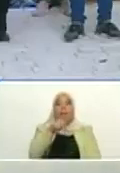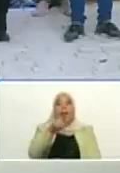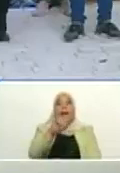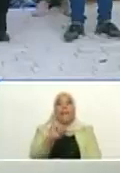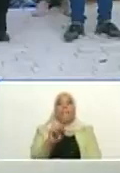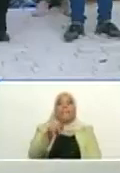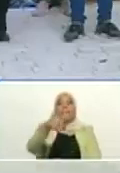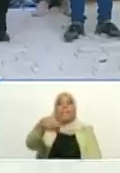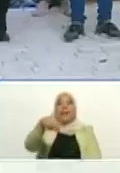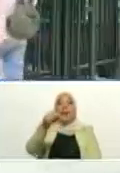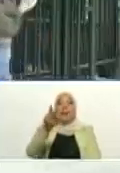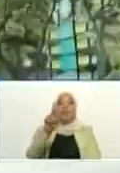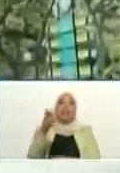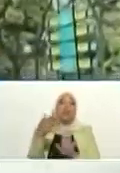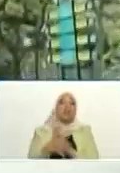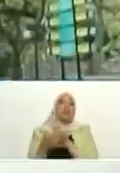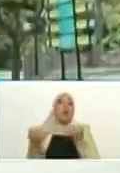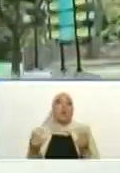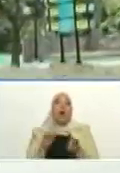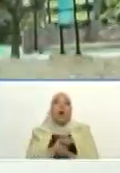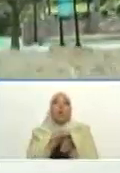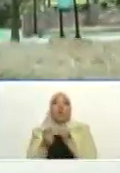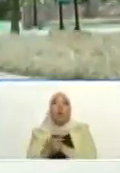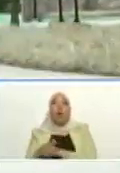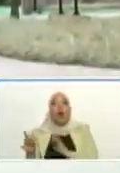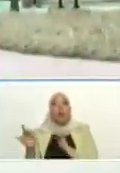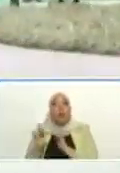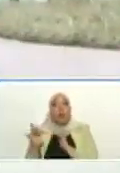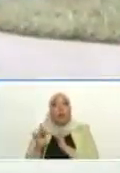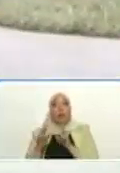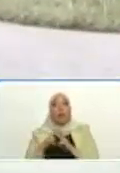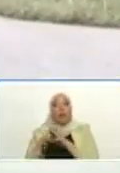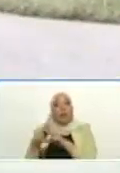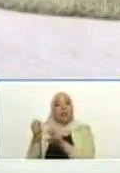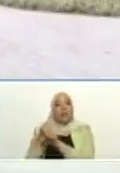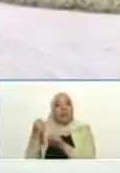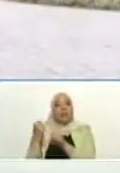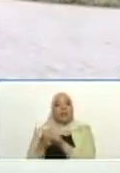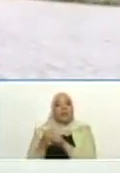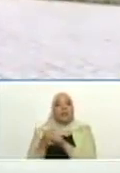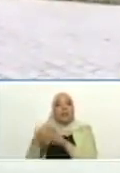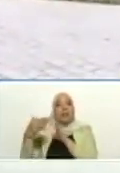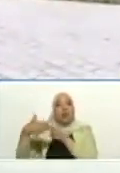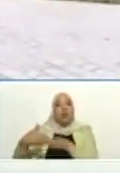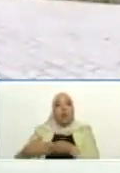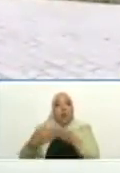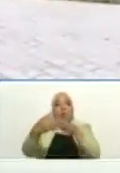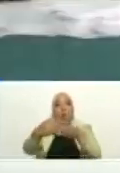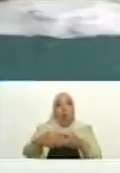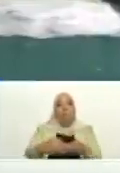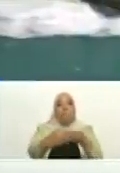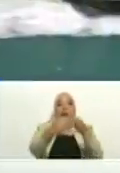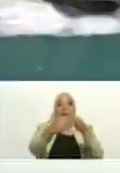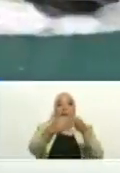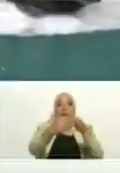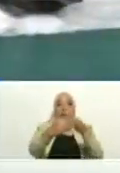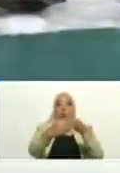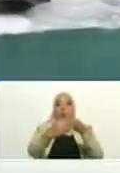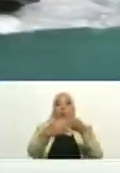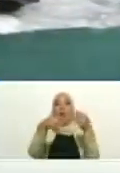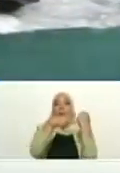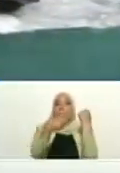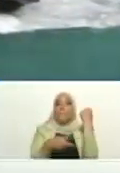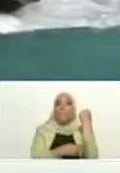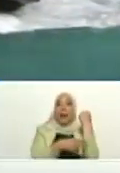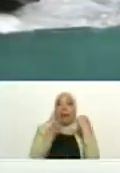y del Parque del Pinar nos vamos directo a entregar el barco Leander en el